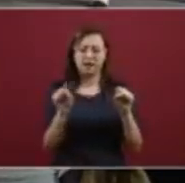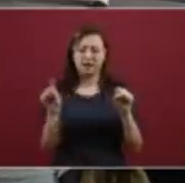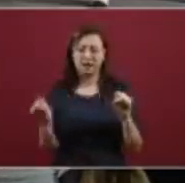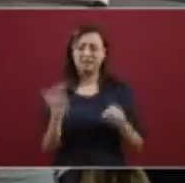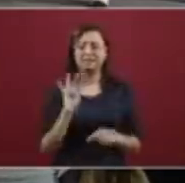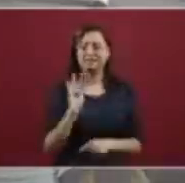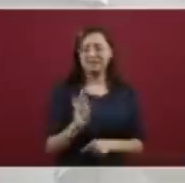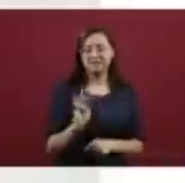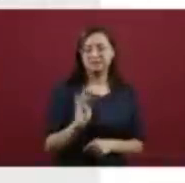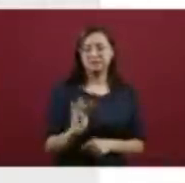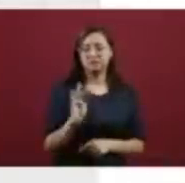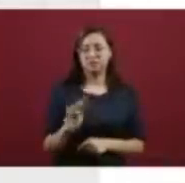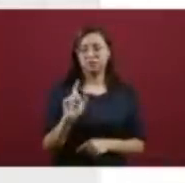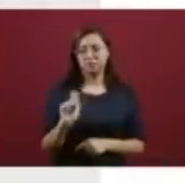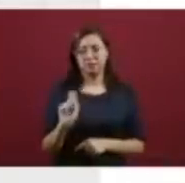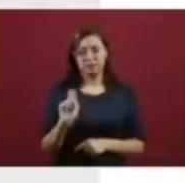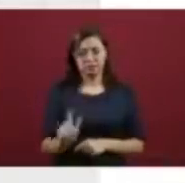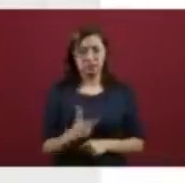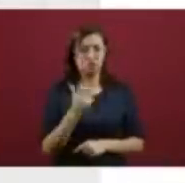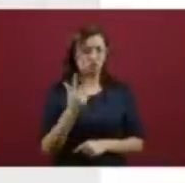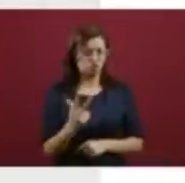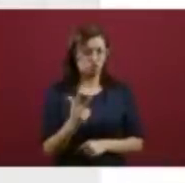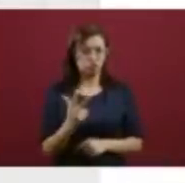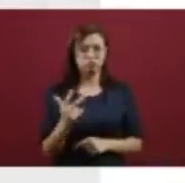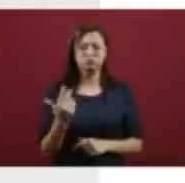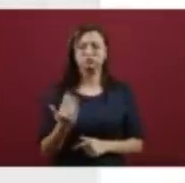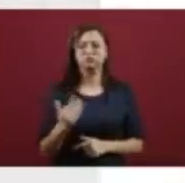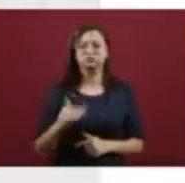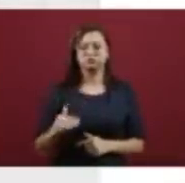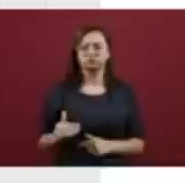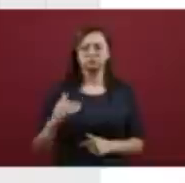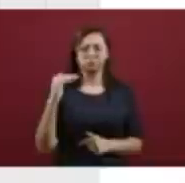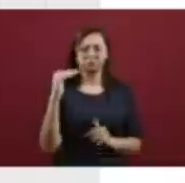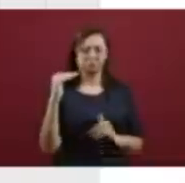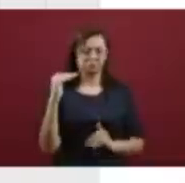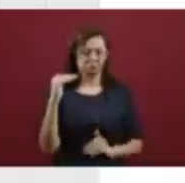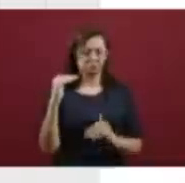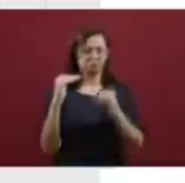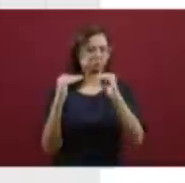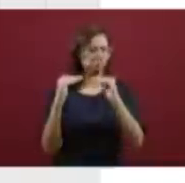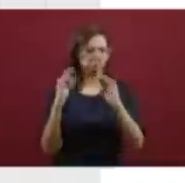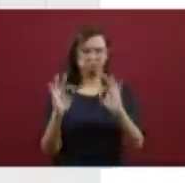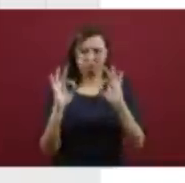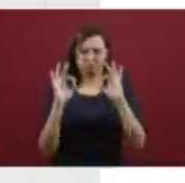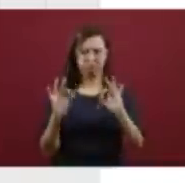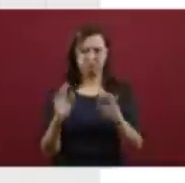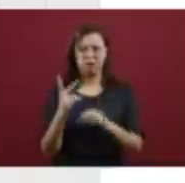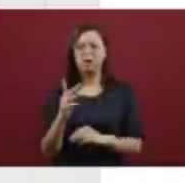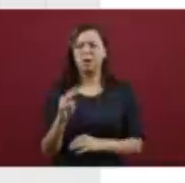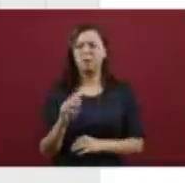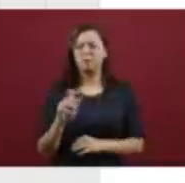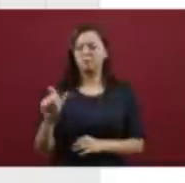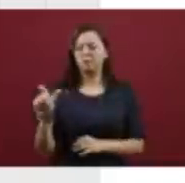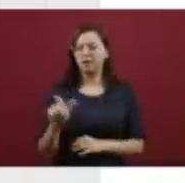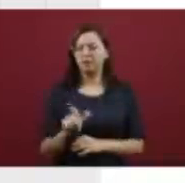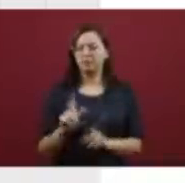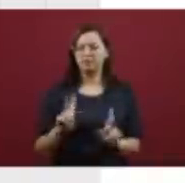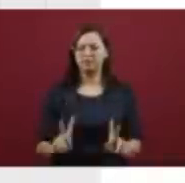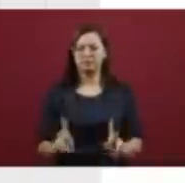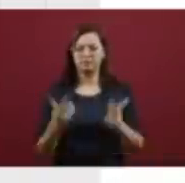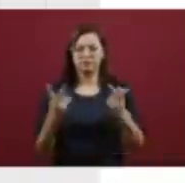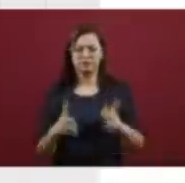19.28, ese es el precio al tope inflacionario. Pemex está vendiendo